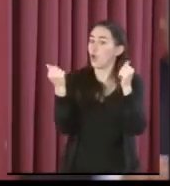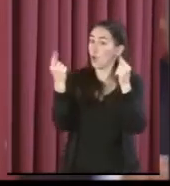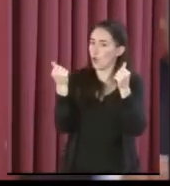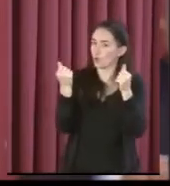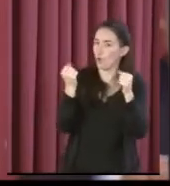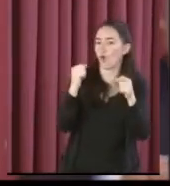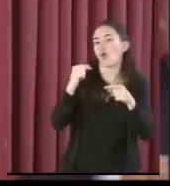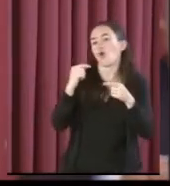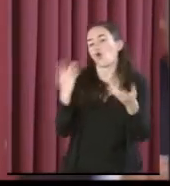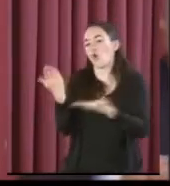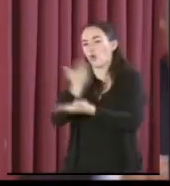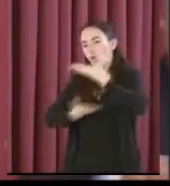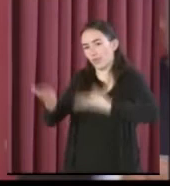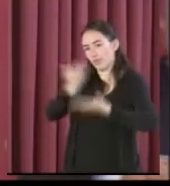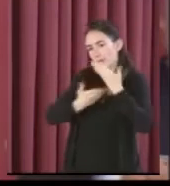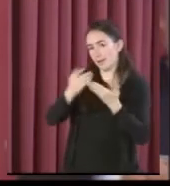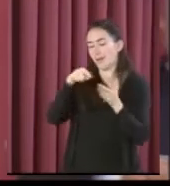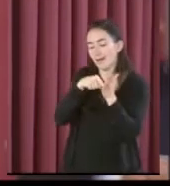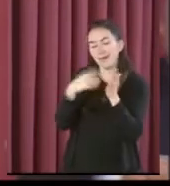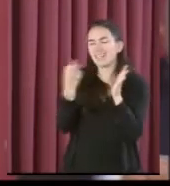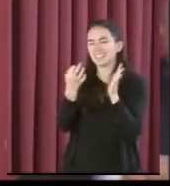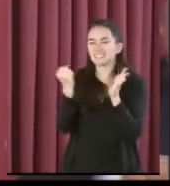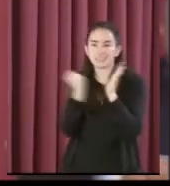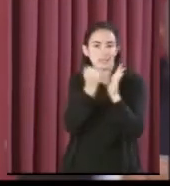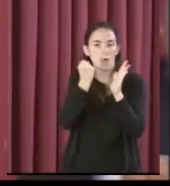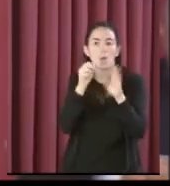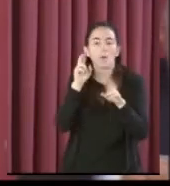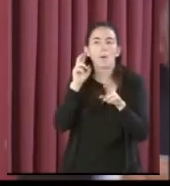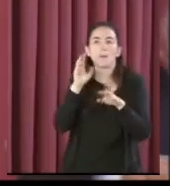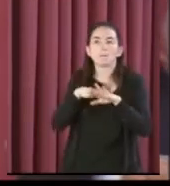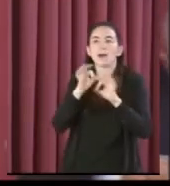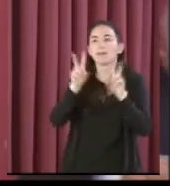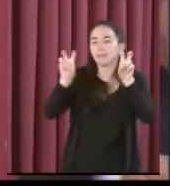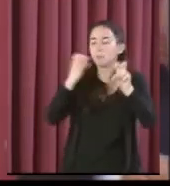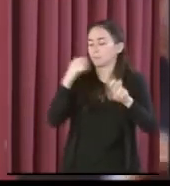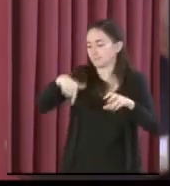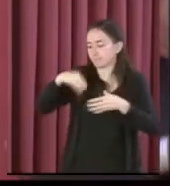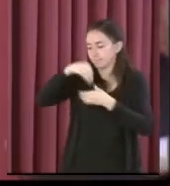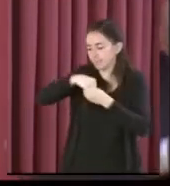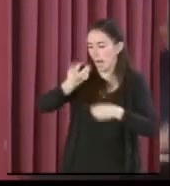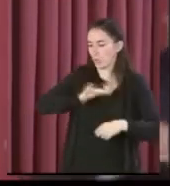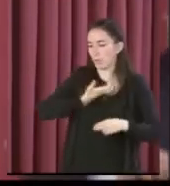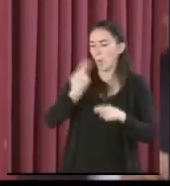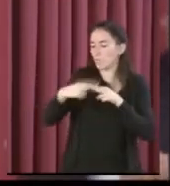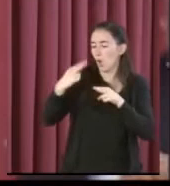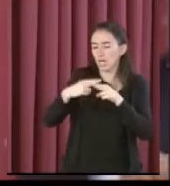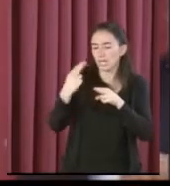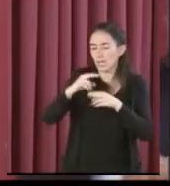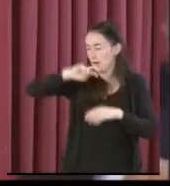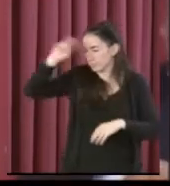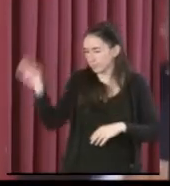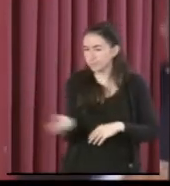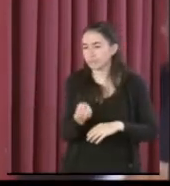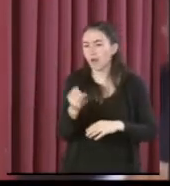del 2017 la perspectiva de la conciliación en todas las políticas municipales y que nos permitirá poner a disposición de